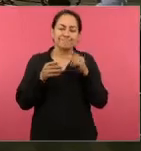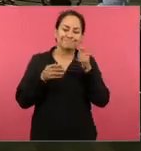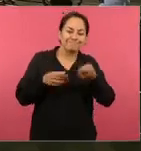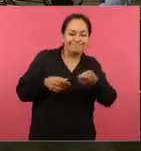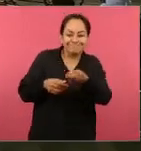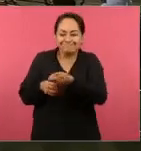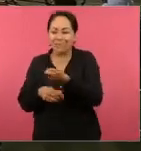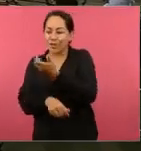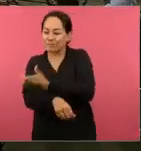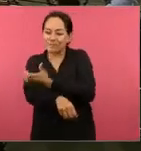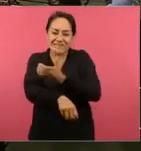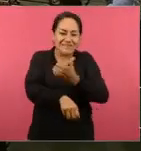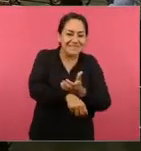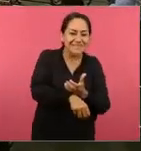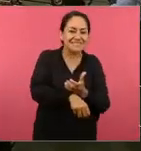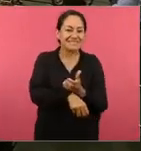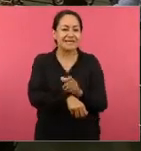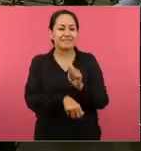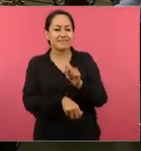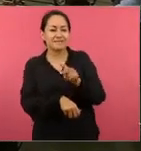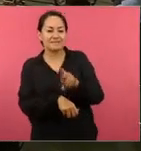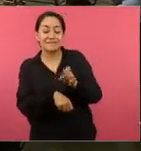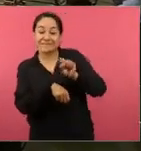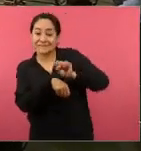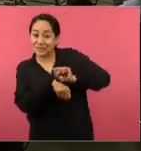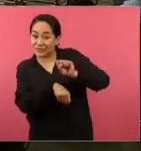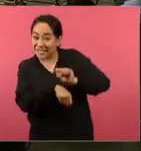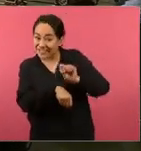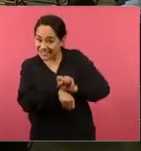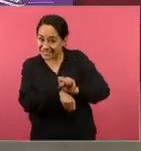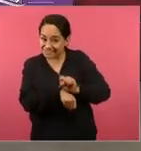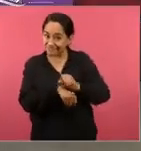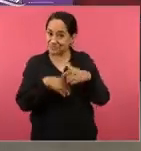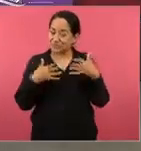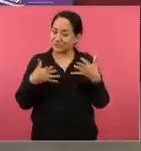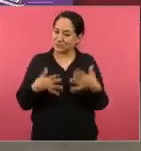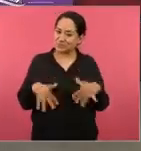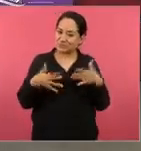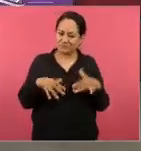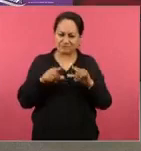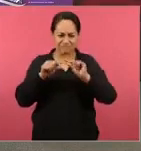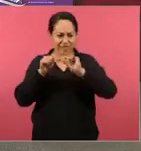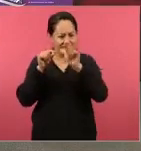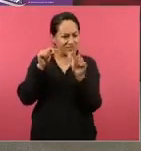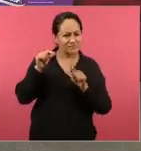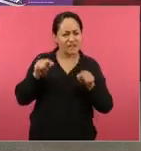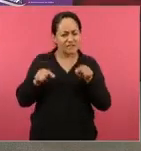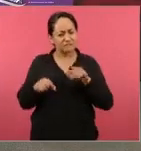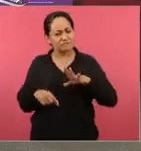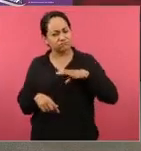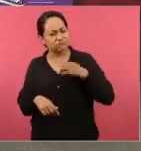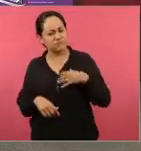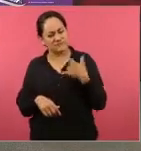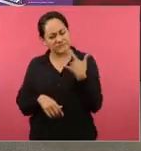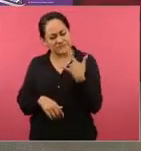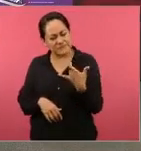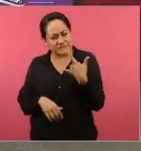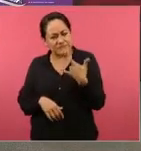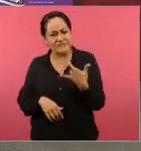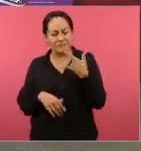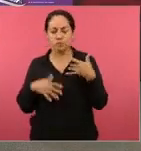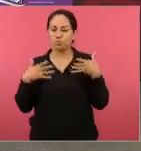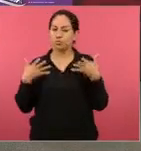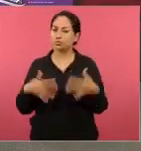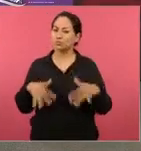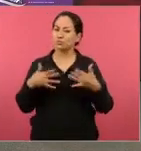a lo largo y ancho del país, que verdaderamente se esfuerzan, que no solo es ir a dar clase, que hay un antes,